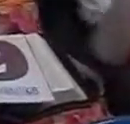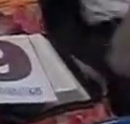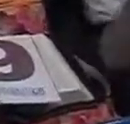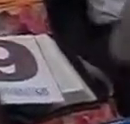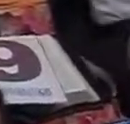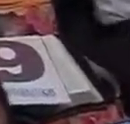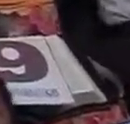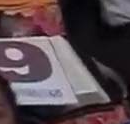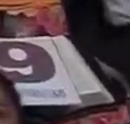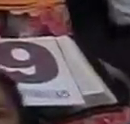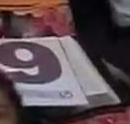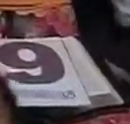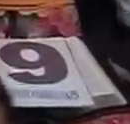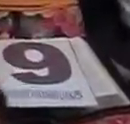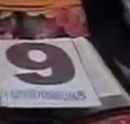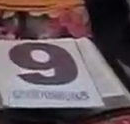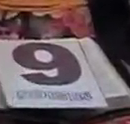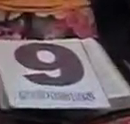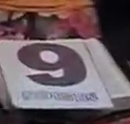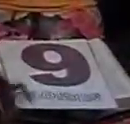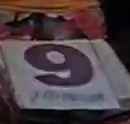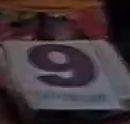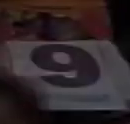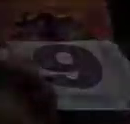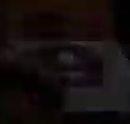Dios Gloria a Dios Dios